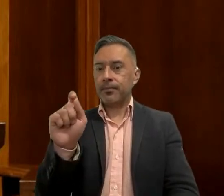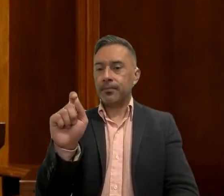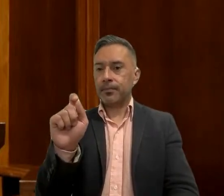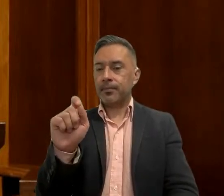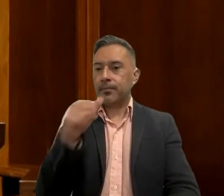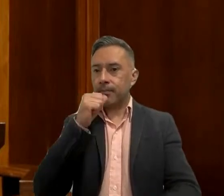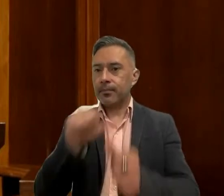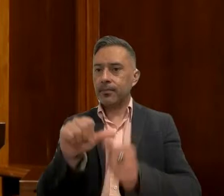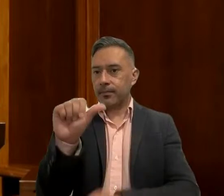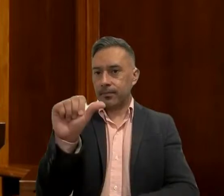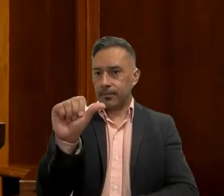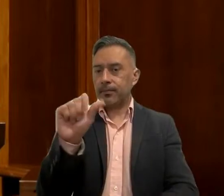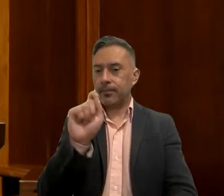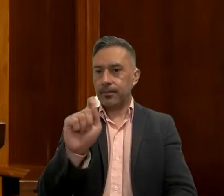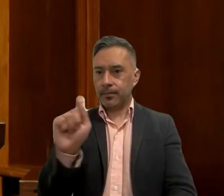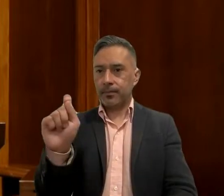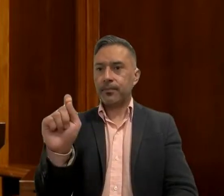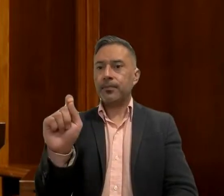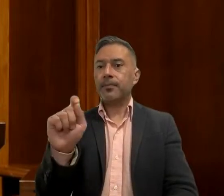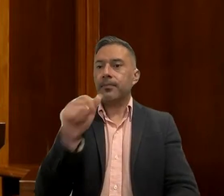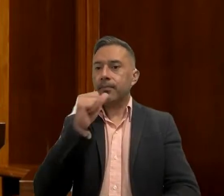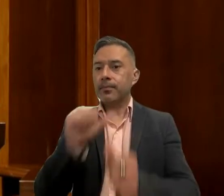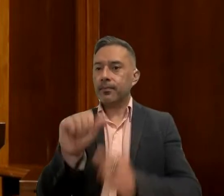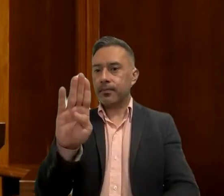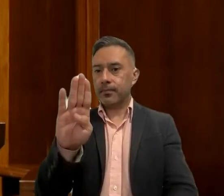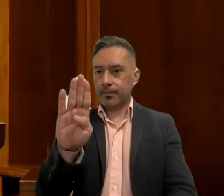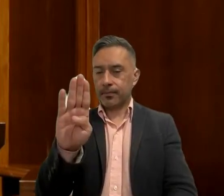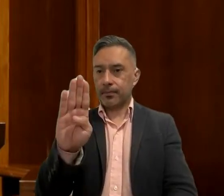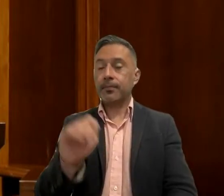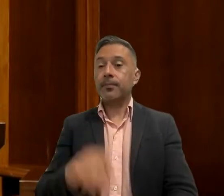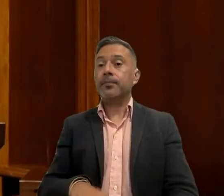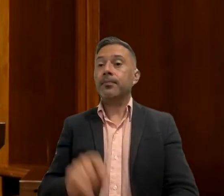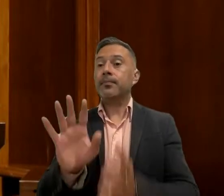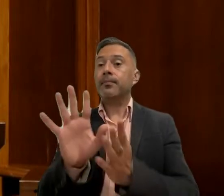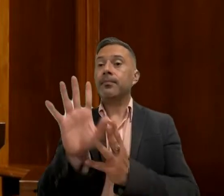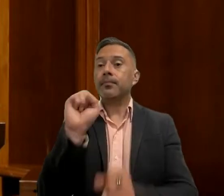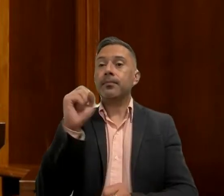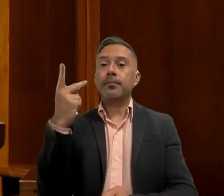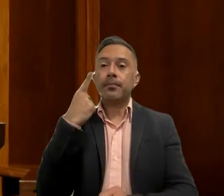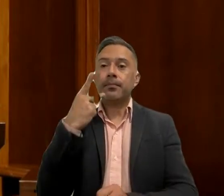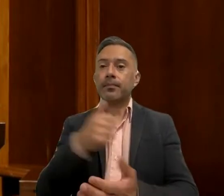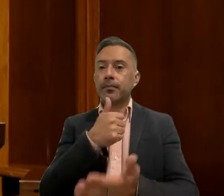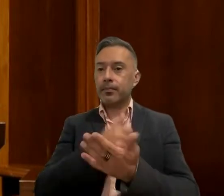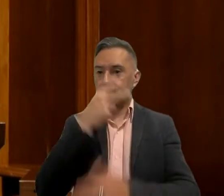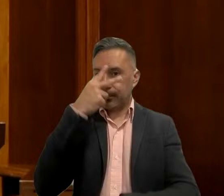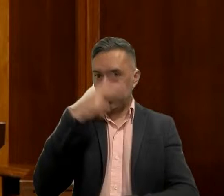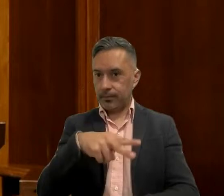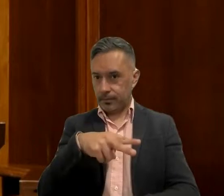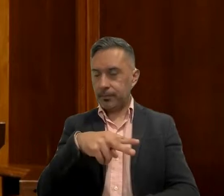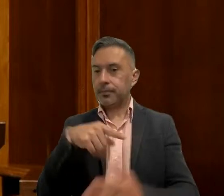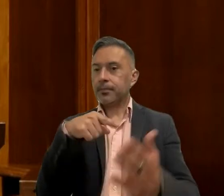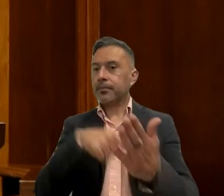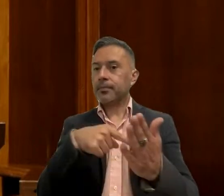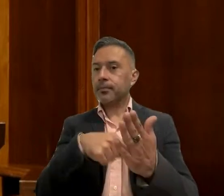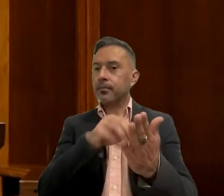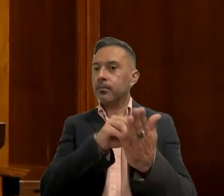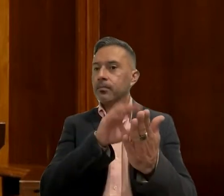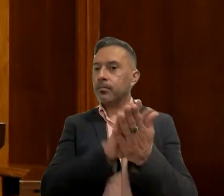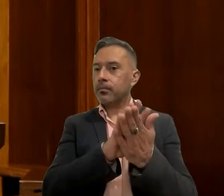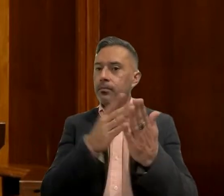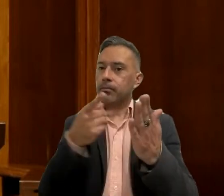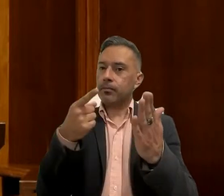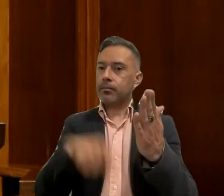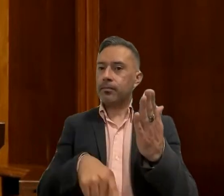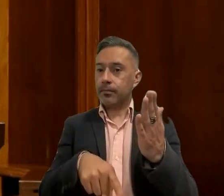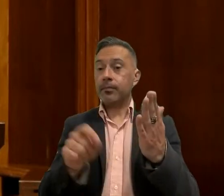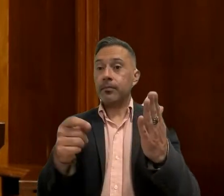inciso A, puntos suspensivos, inciso B. La Constitución Política de la Ciudad de México deberá establecer la prohibición